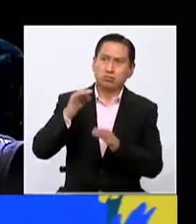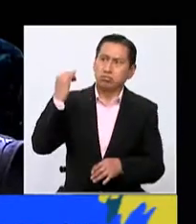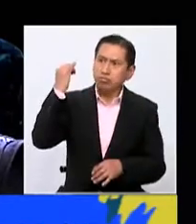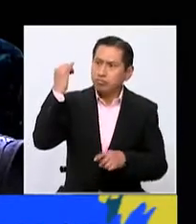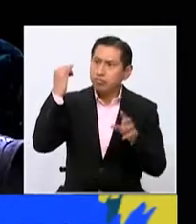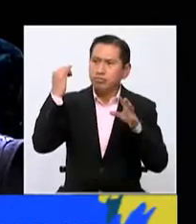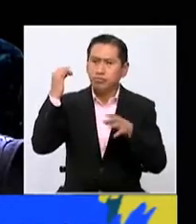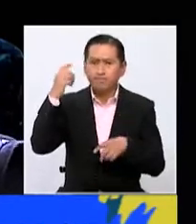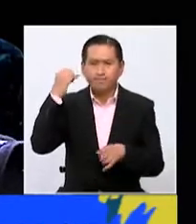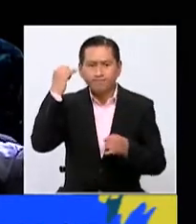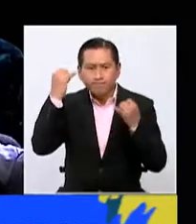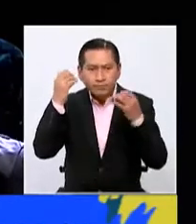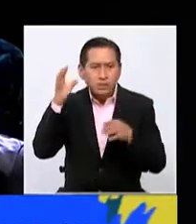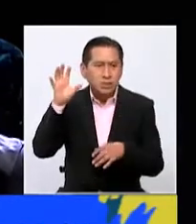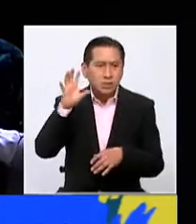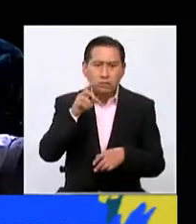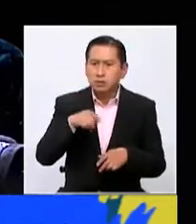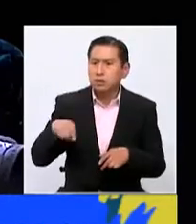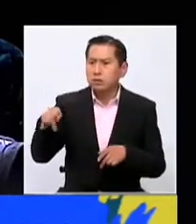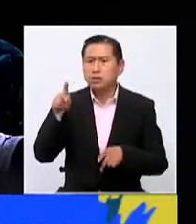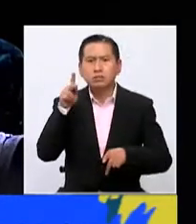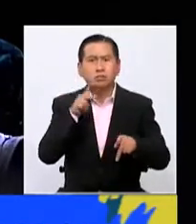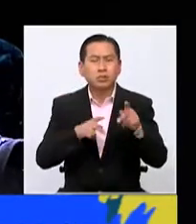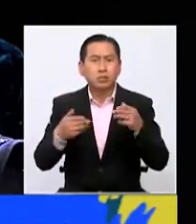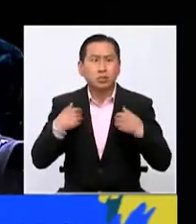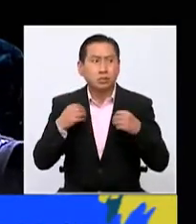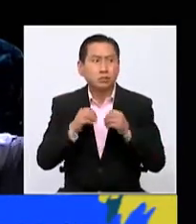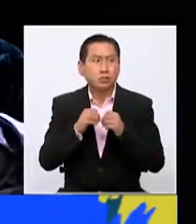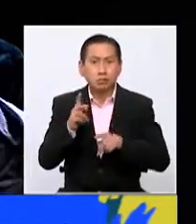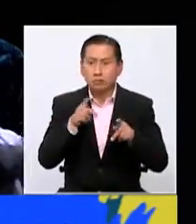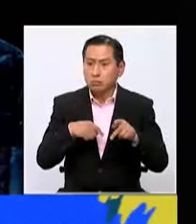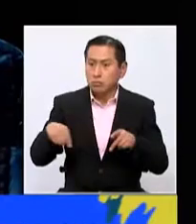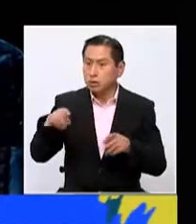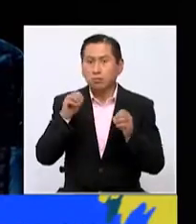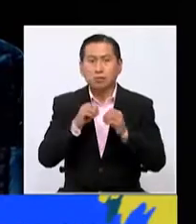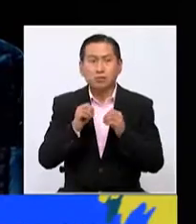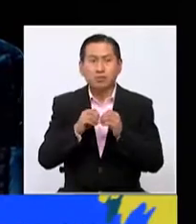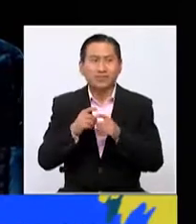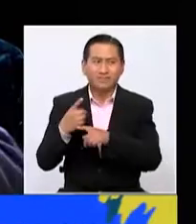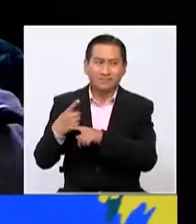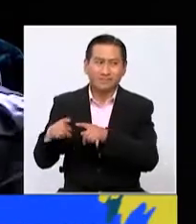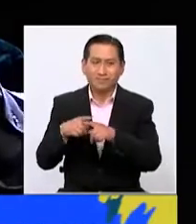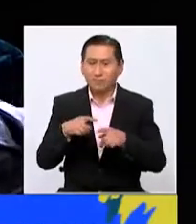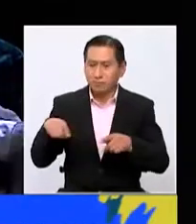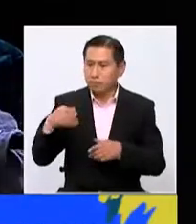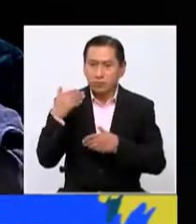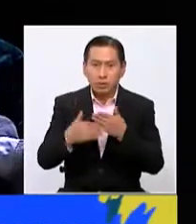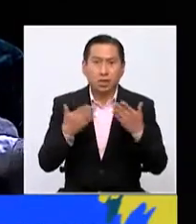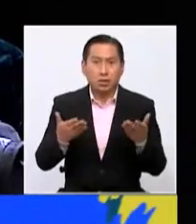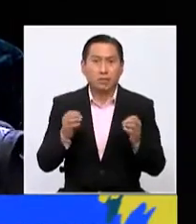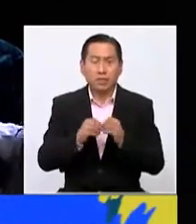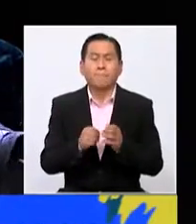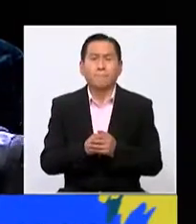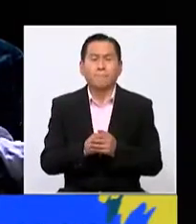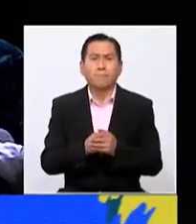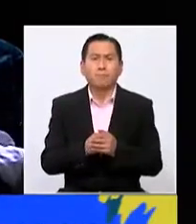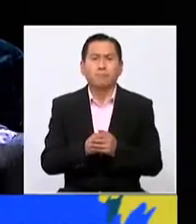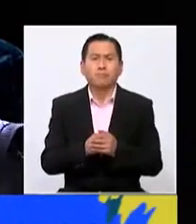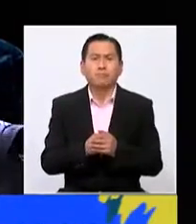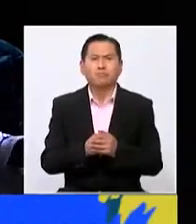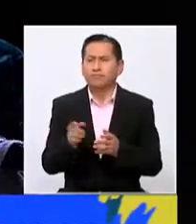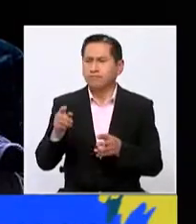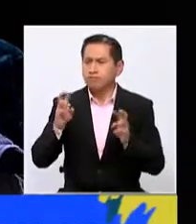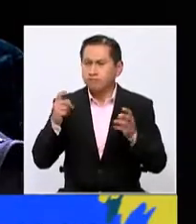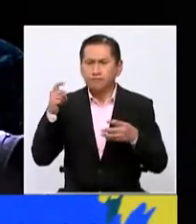Donde manejas personas y en donde en cada paso lo que se maneja son, de acuerdo,